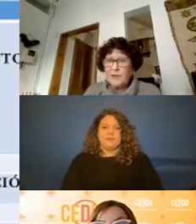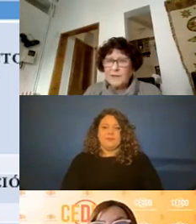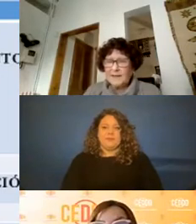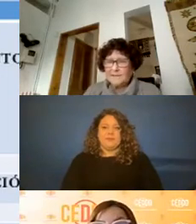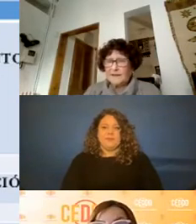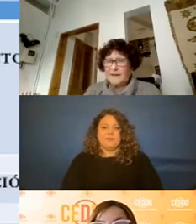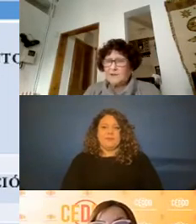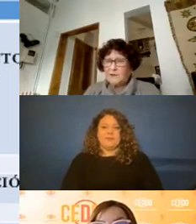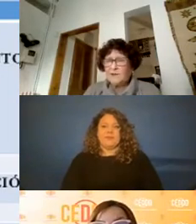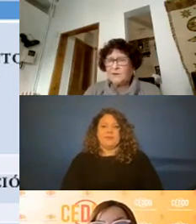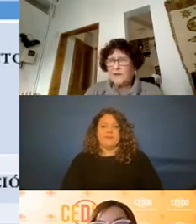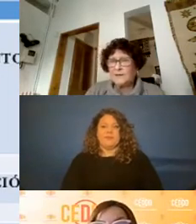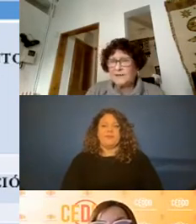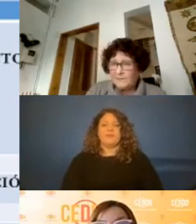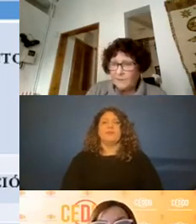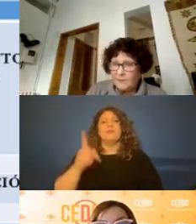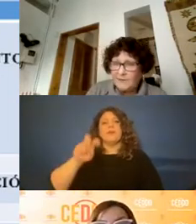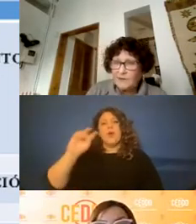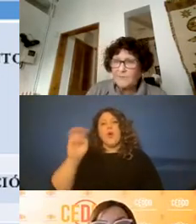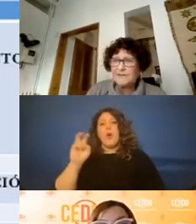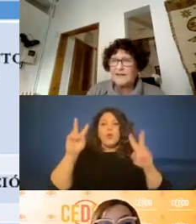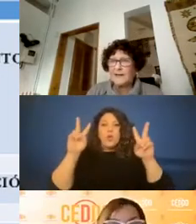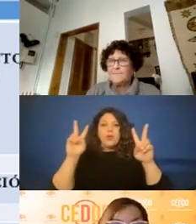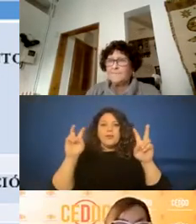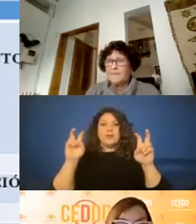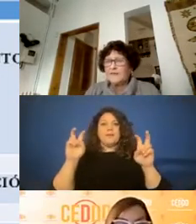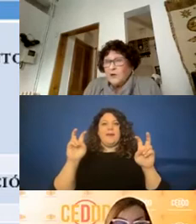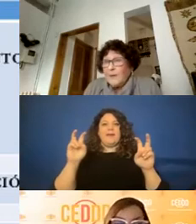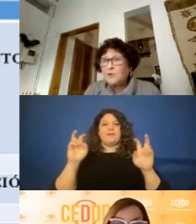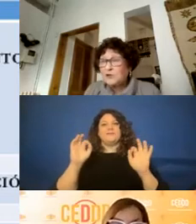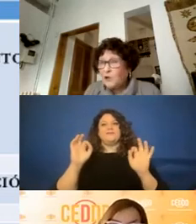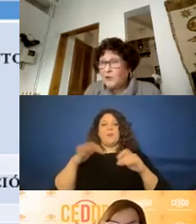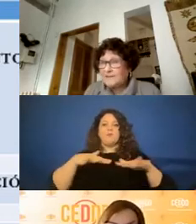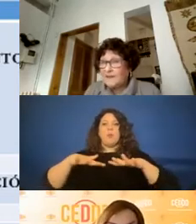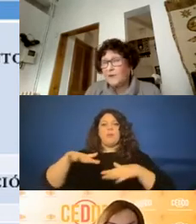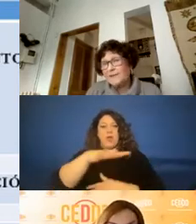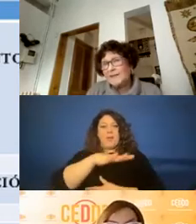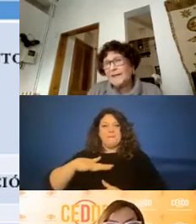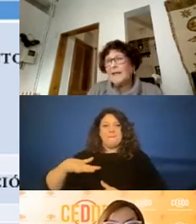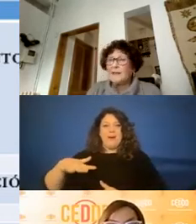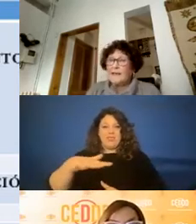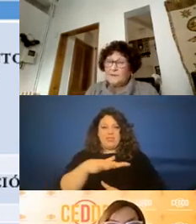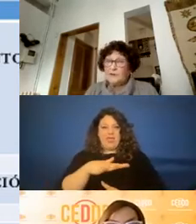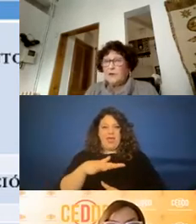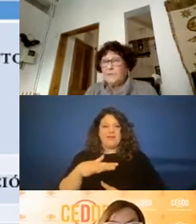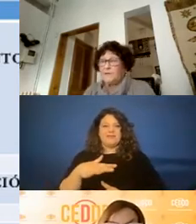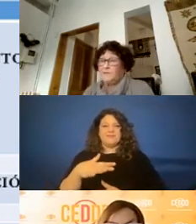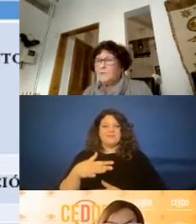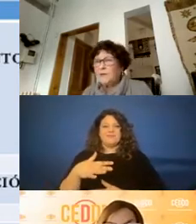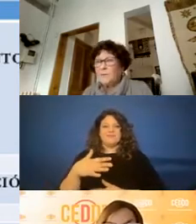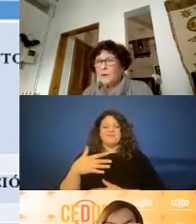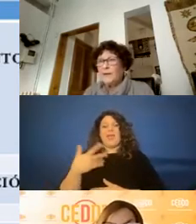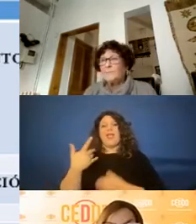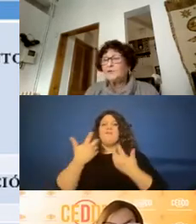otro tema relacionado con el desenvolvimiento espacial, que son las pulsiones que pueden tener las personas con espectro